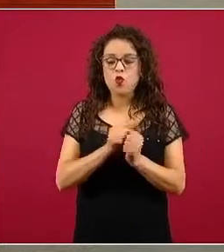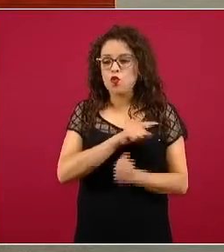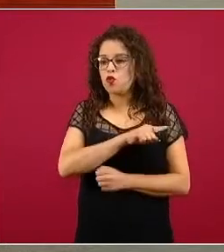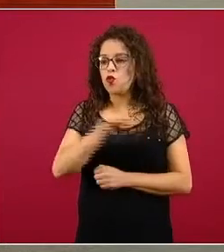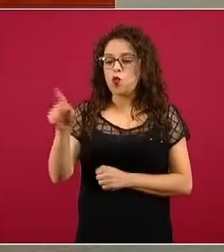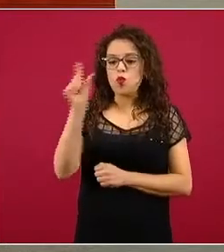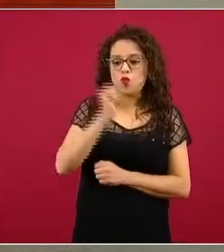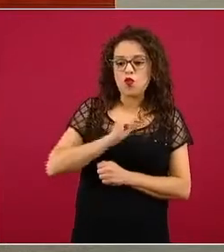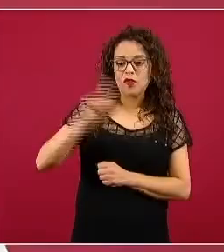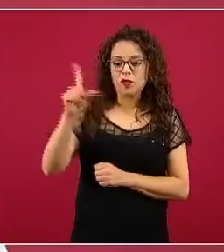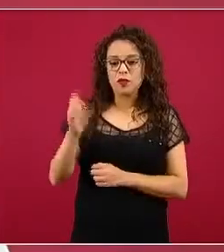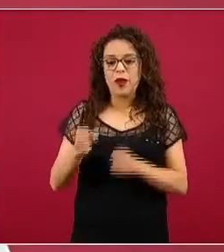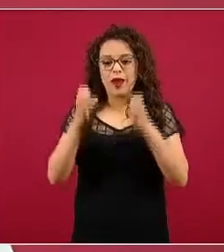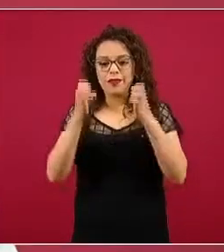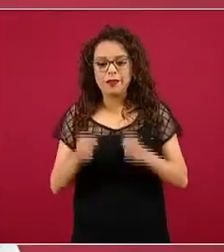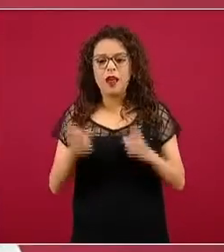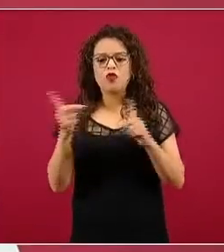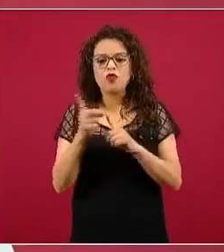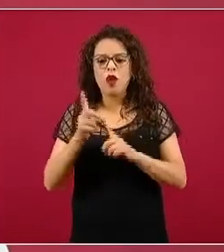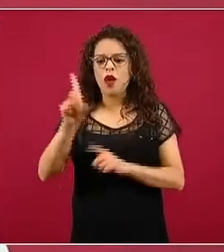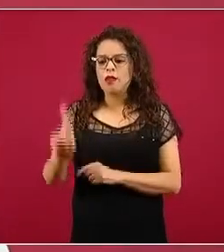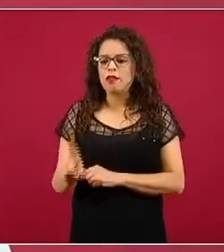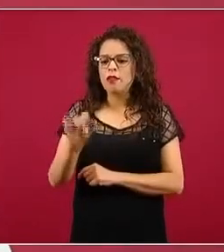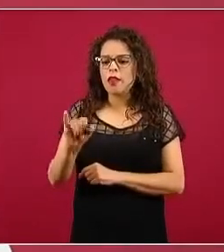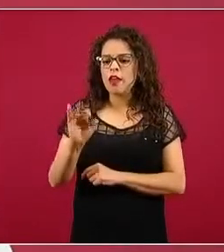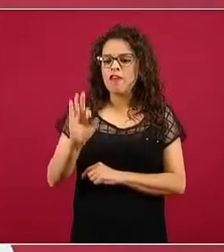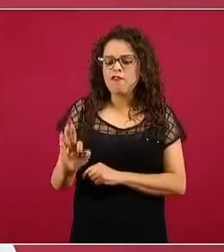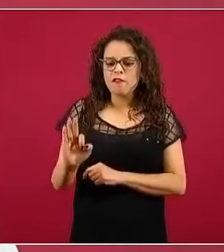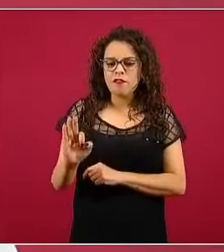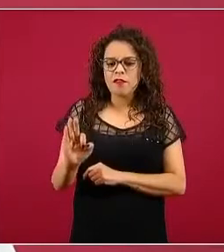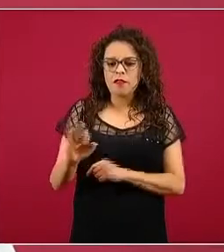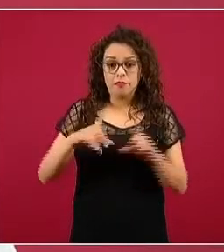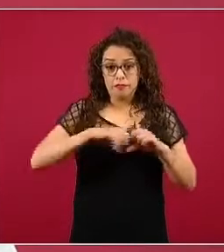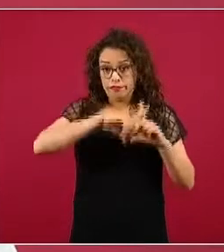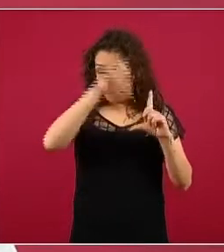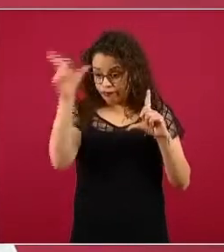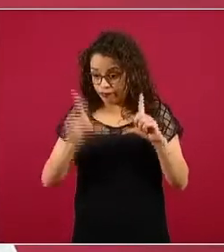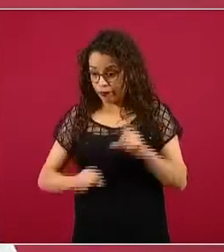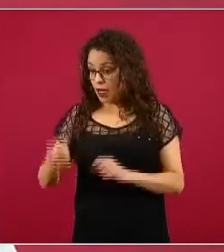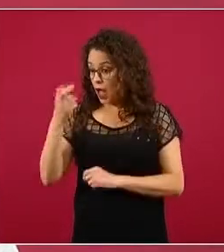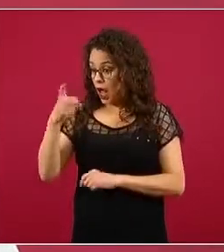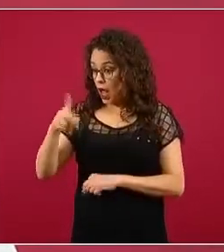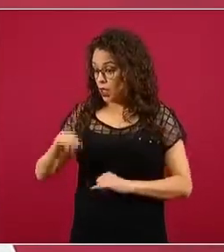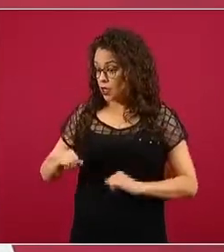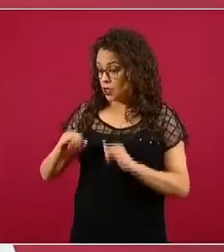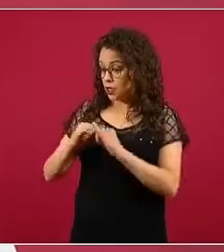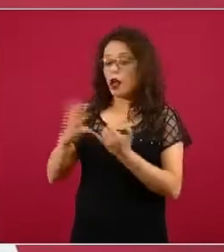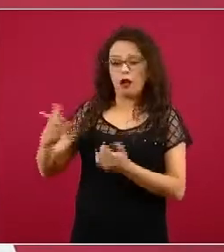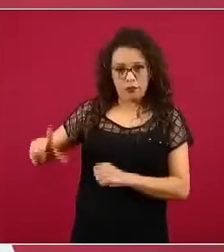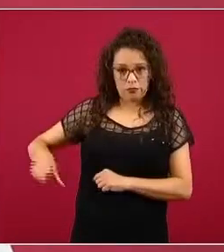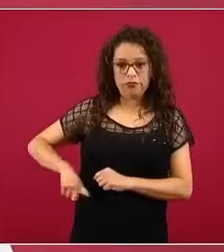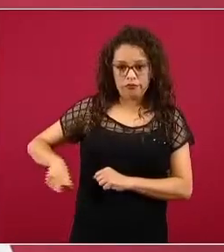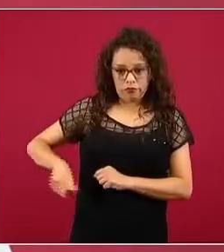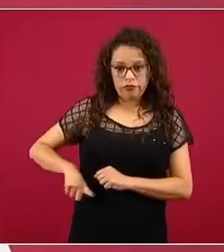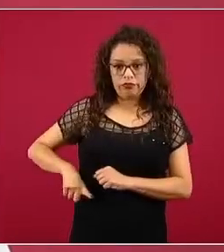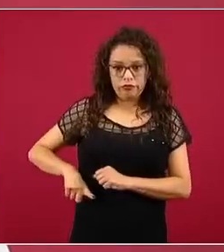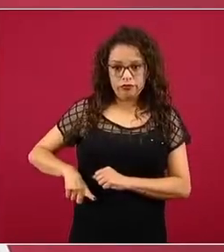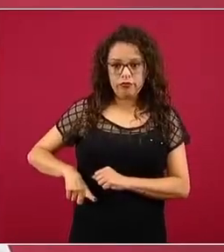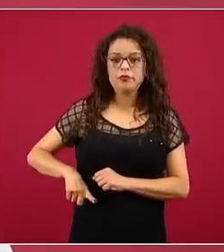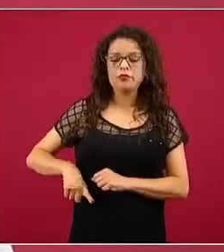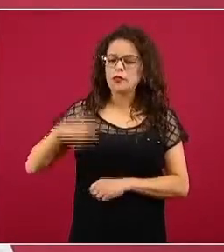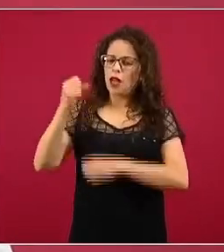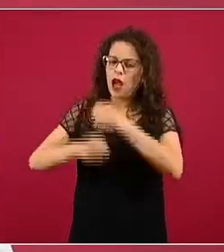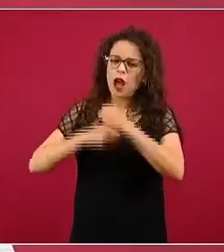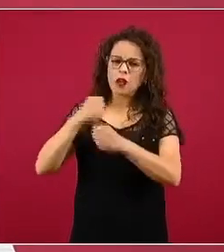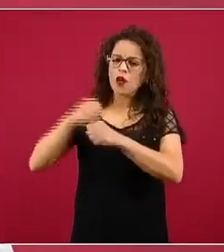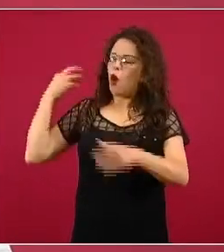se encuentran en el sistema DIF a nivel nacional. Esta es una dependencia gubernamental que ha desarrollado en el transcurso de los años